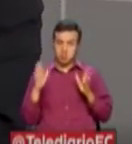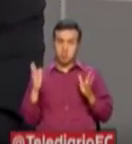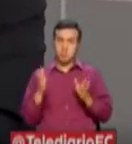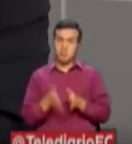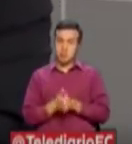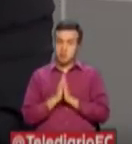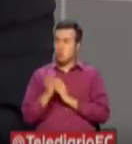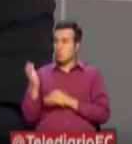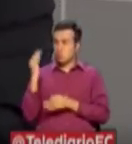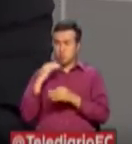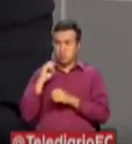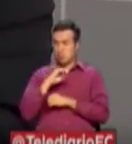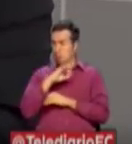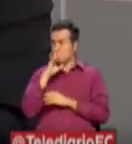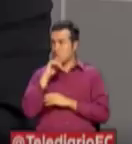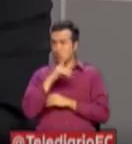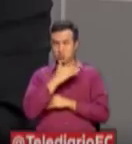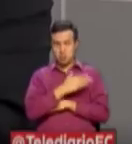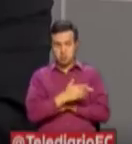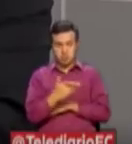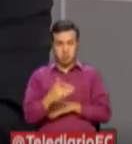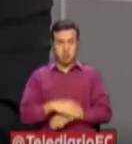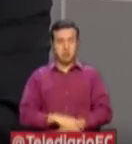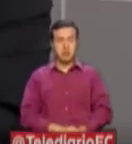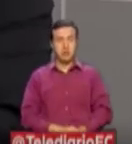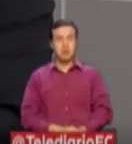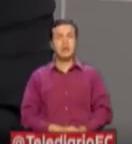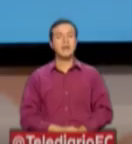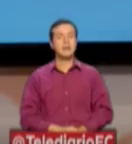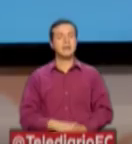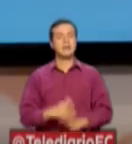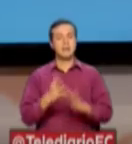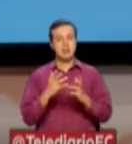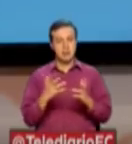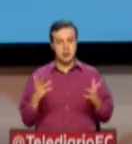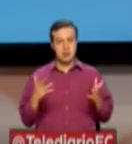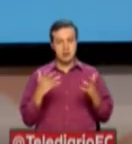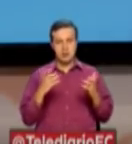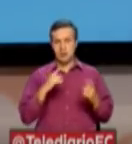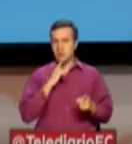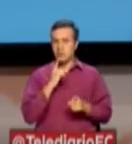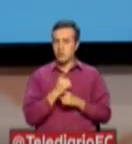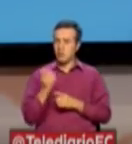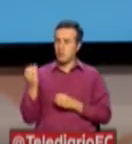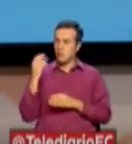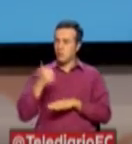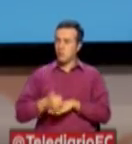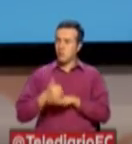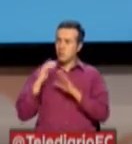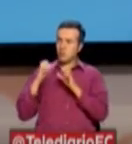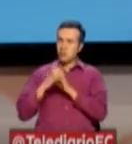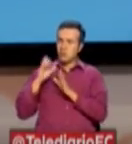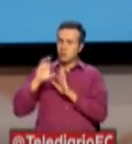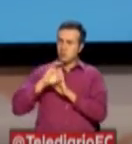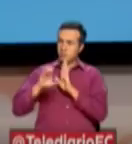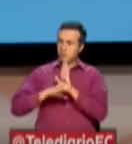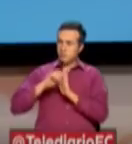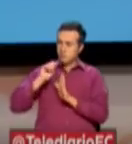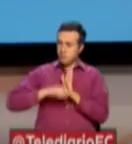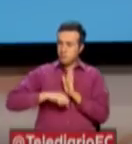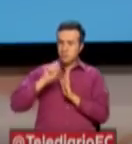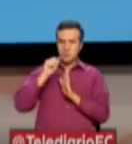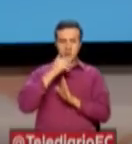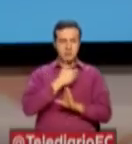pedido de aclaración de parte de usted así que la mente básicamente lo que buscamos con esta resolución es que se autorice a la